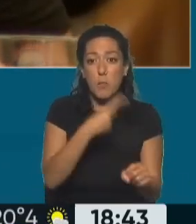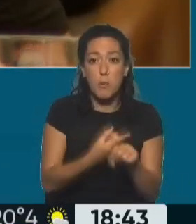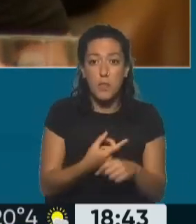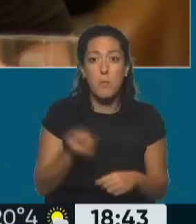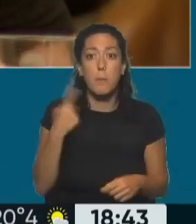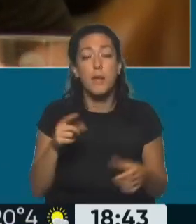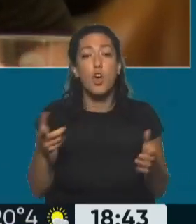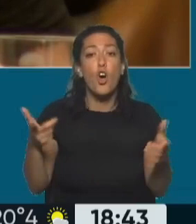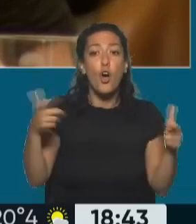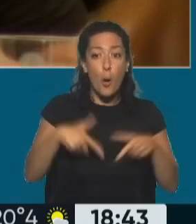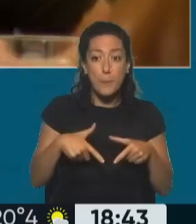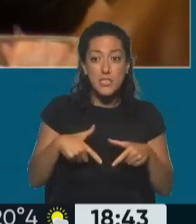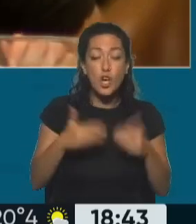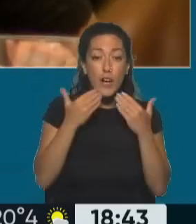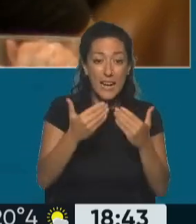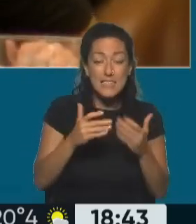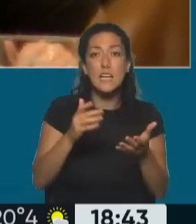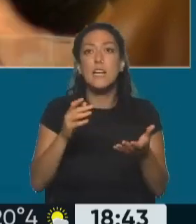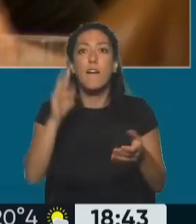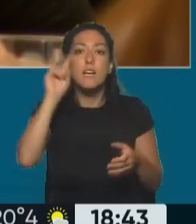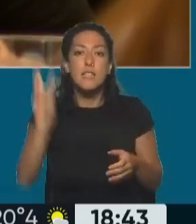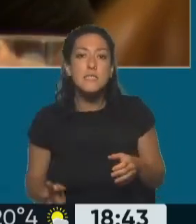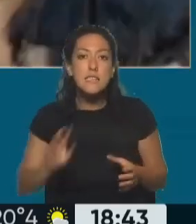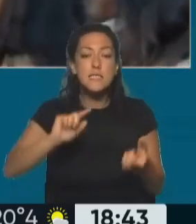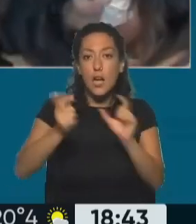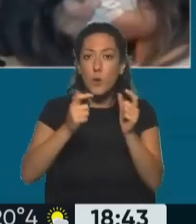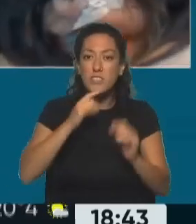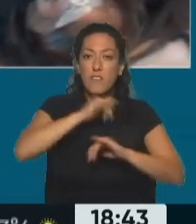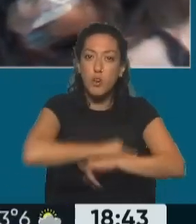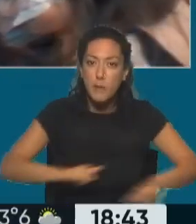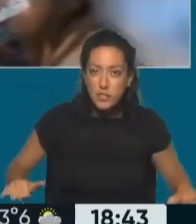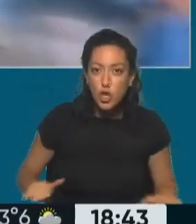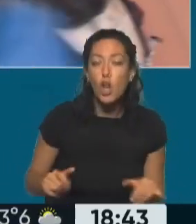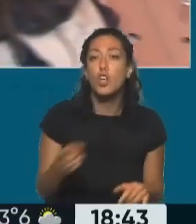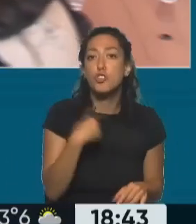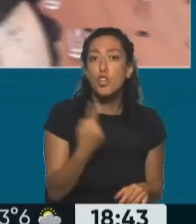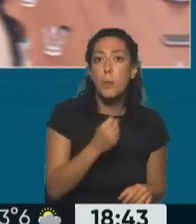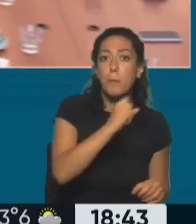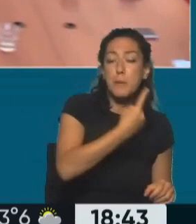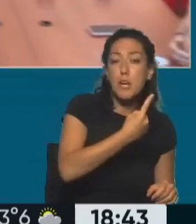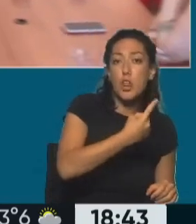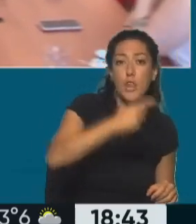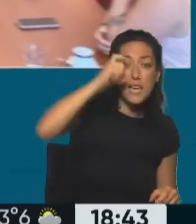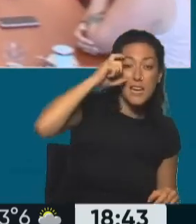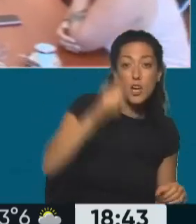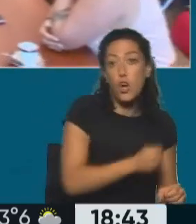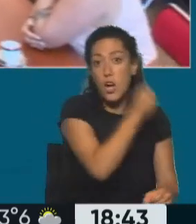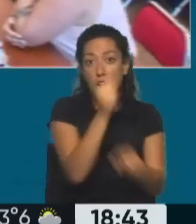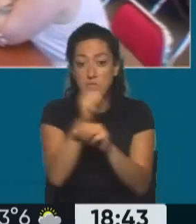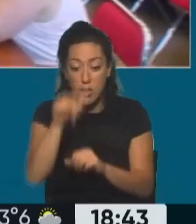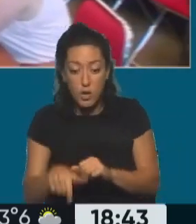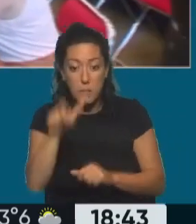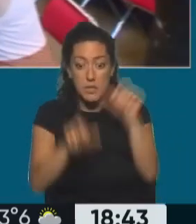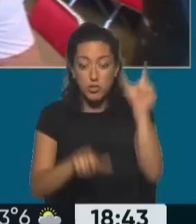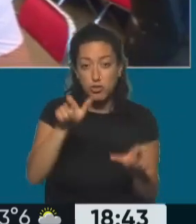gozarán del beneficio de no tener que realizar el trámite. Esto se ocurre a partir de la integración con el Registro Civil Digital de la